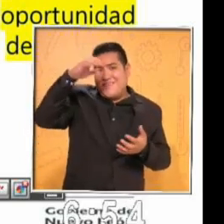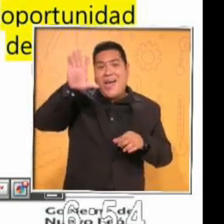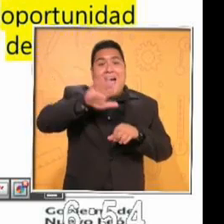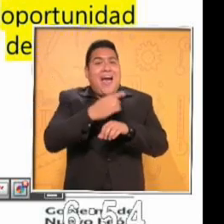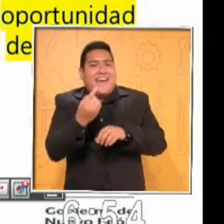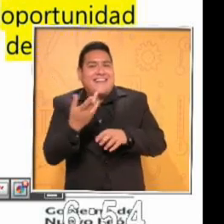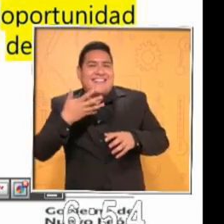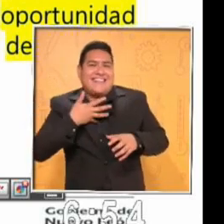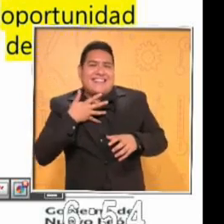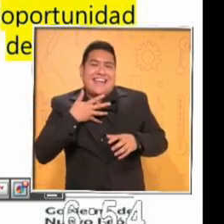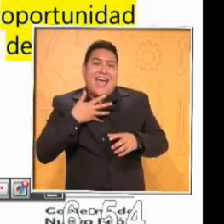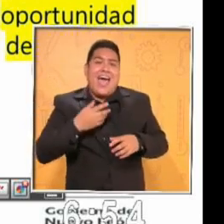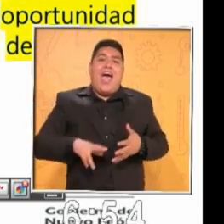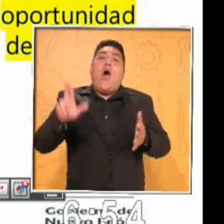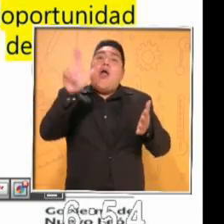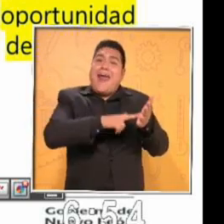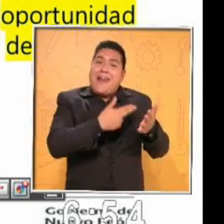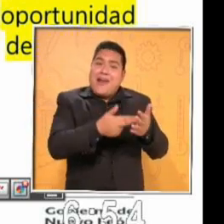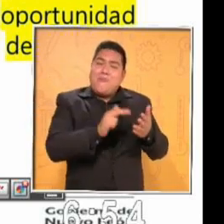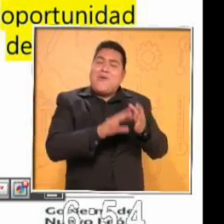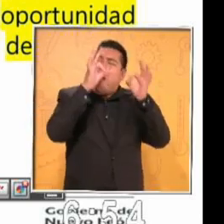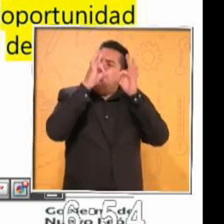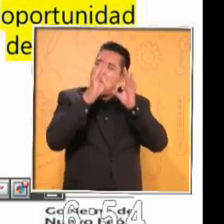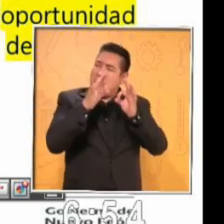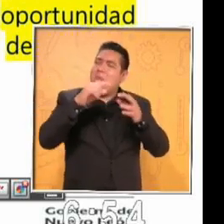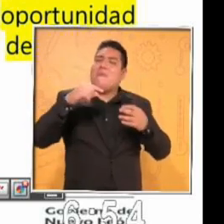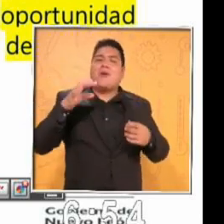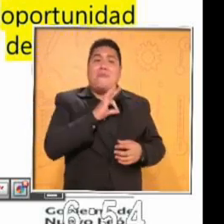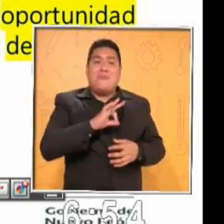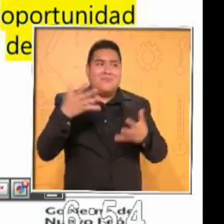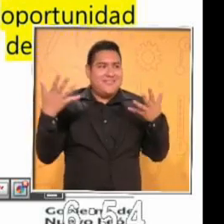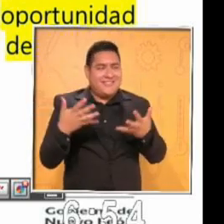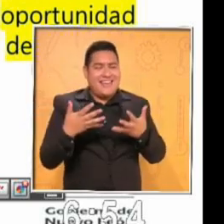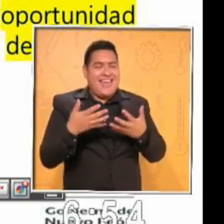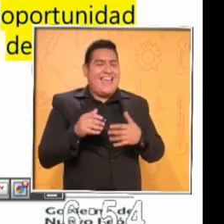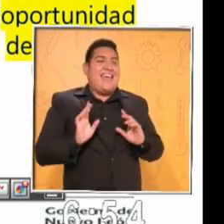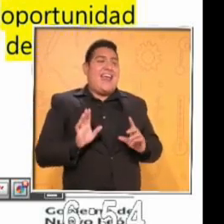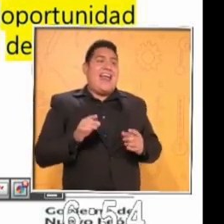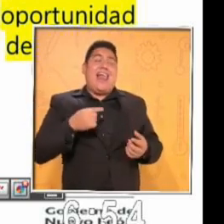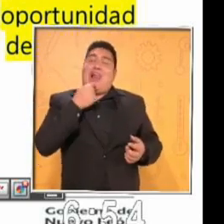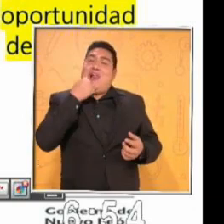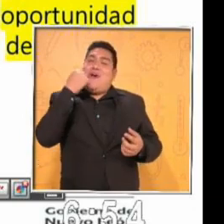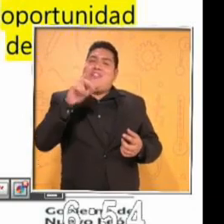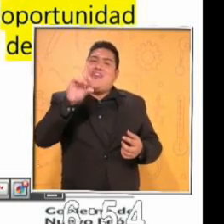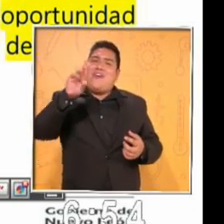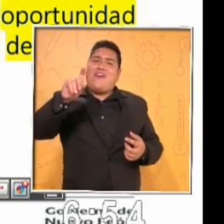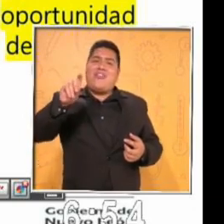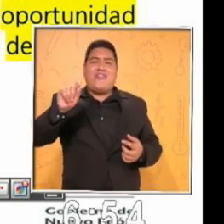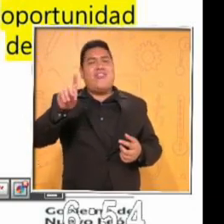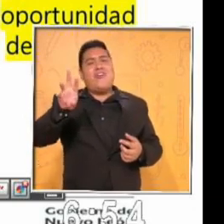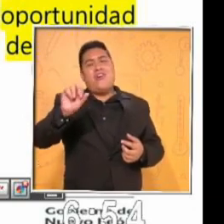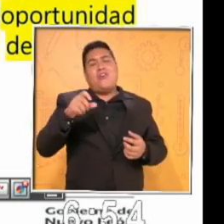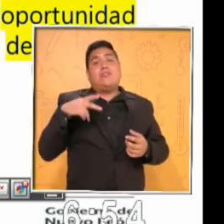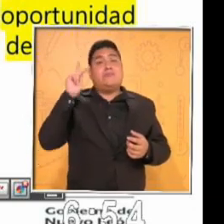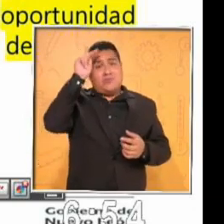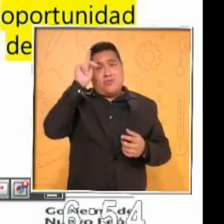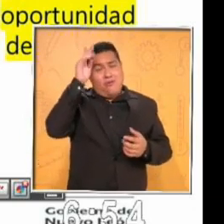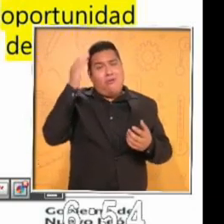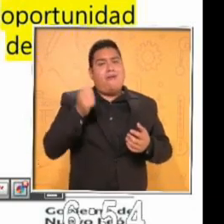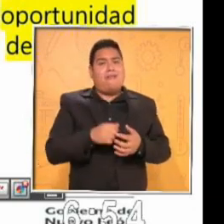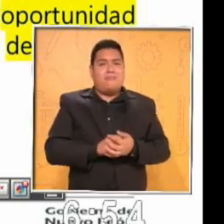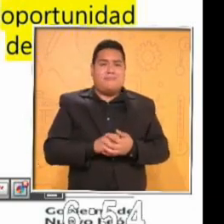porque tendrías la herramienta perfecta para lograrlo. Ya lo dijo Dolores Rey, psicóloga social y